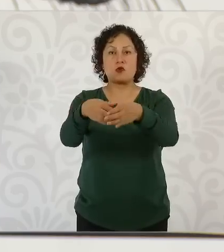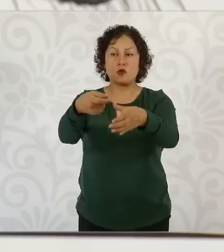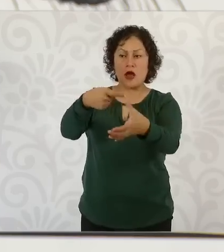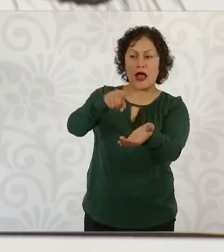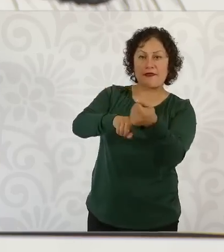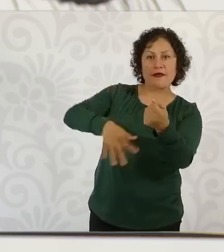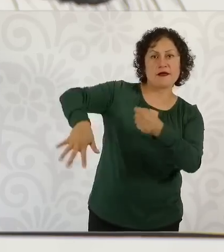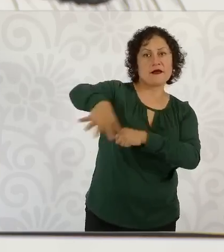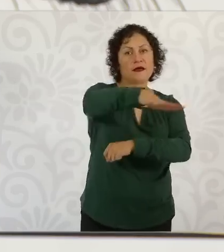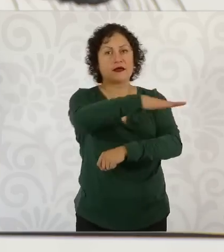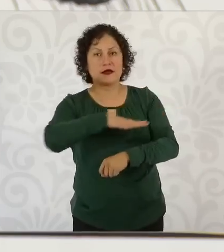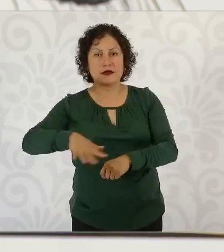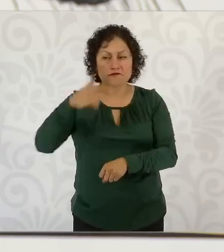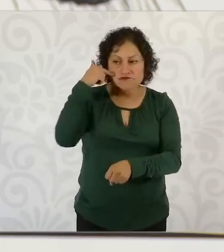nepotismo.